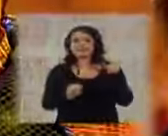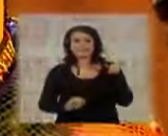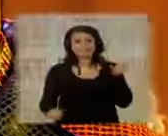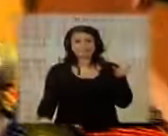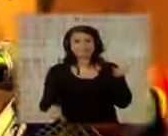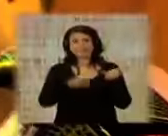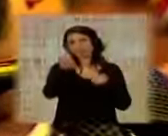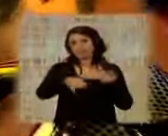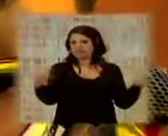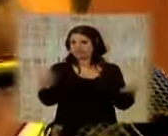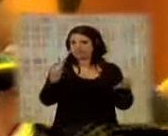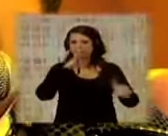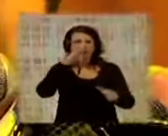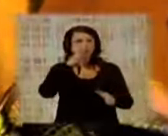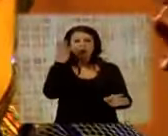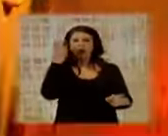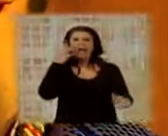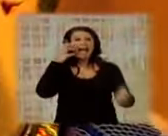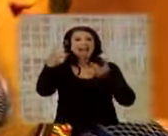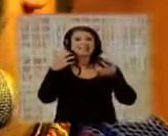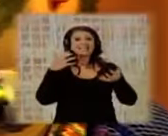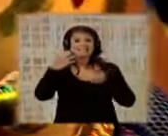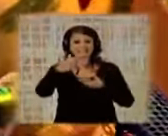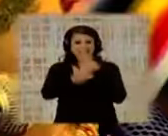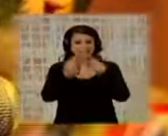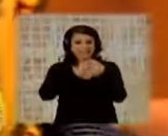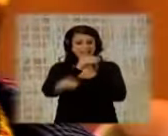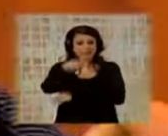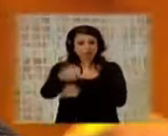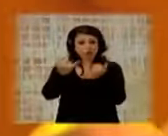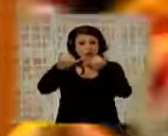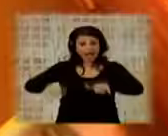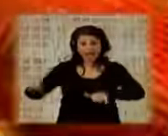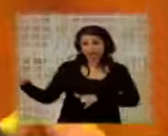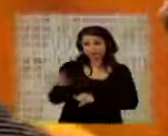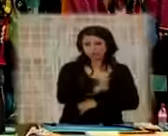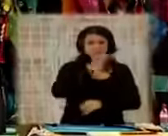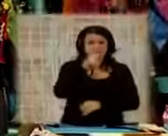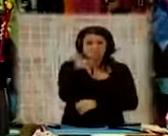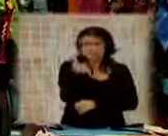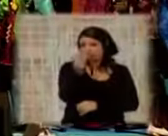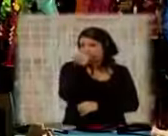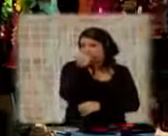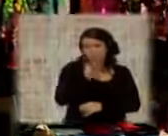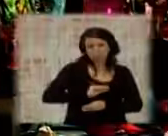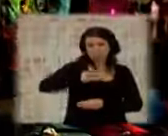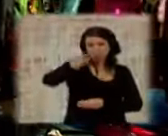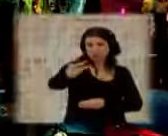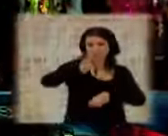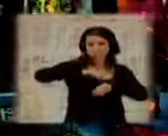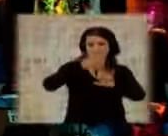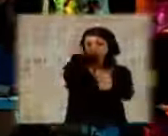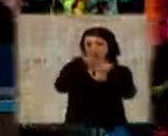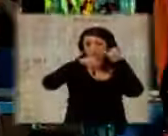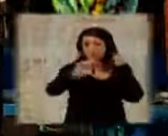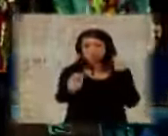A ver artista gran canario nuestros actos. Cobran cuatro perras por actuar. En carnavales por su tierra